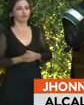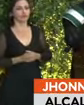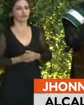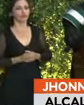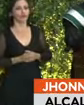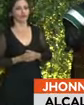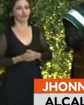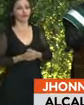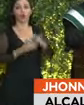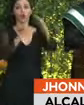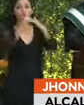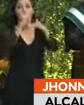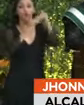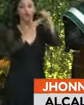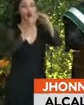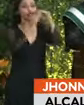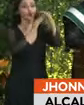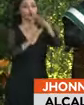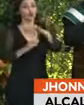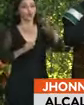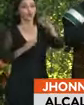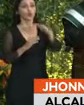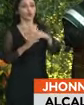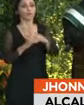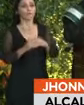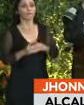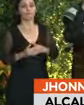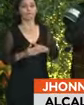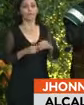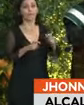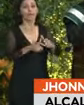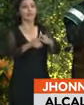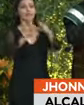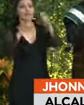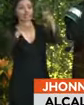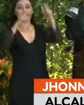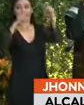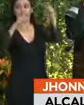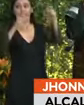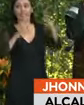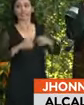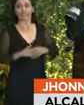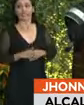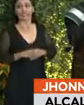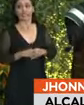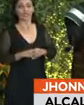en lo que es la construcción de la ciudad. Es el modelo de la gran metrópolis que ha